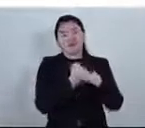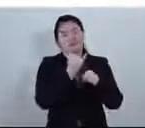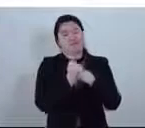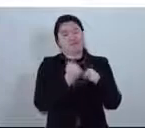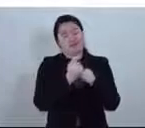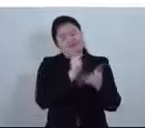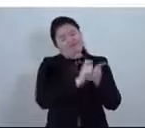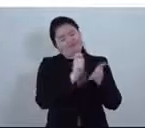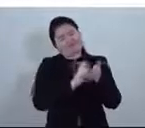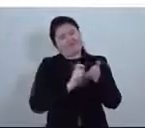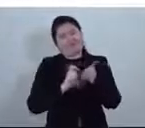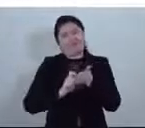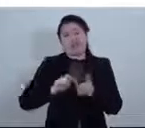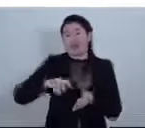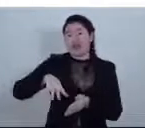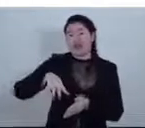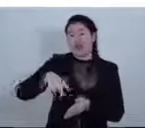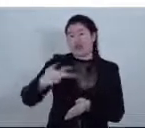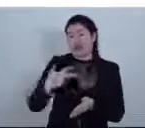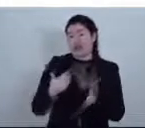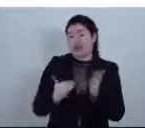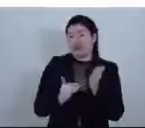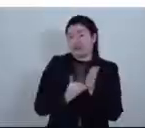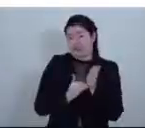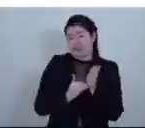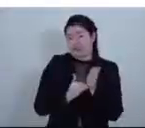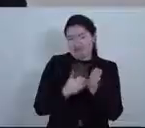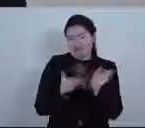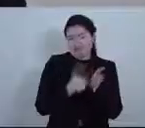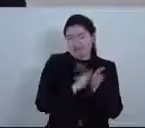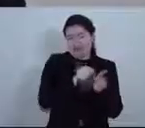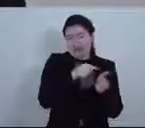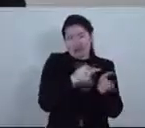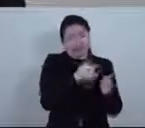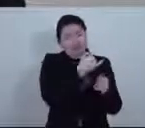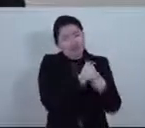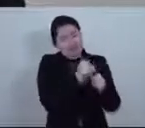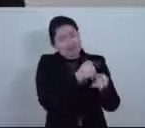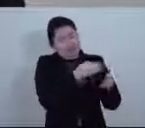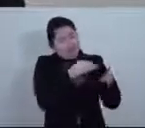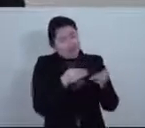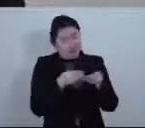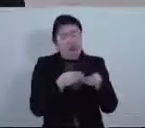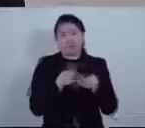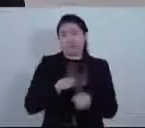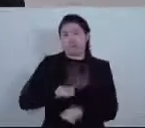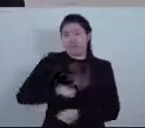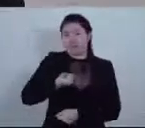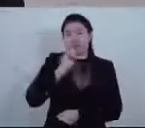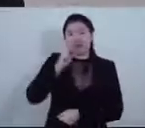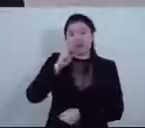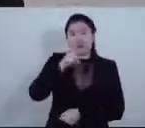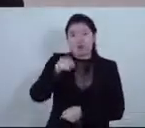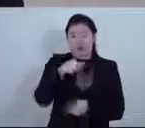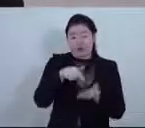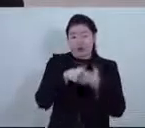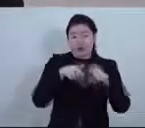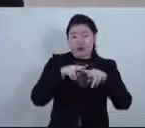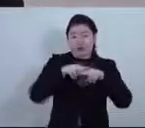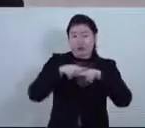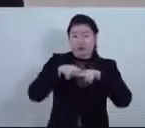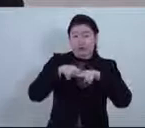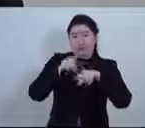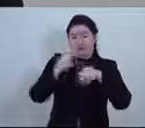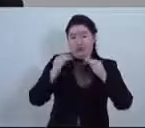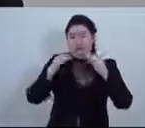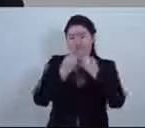carpetas del expediente existente de la línea 12 en investigación. A. Se observa la deformación en las vigas que conforman el puente